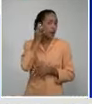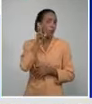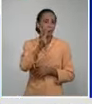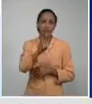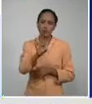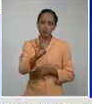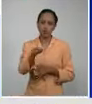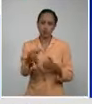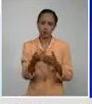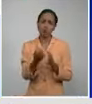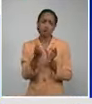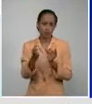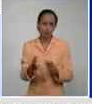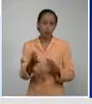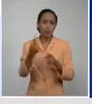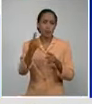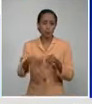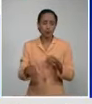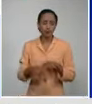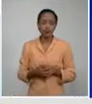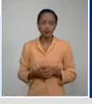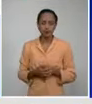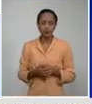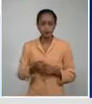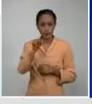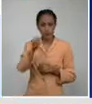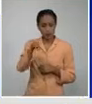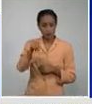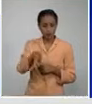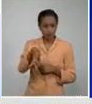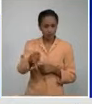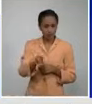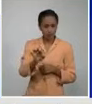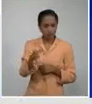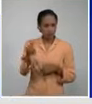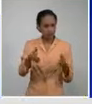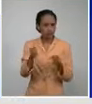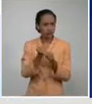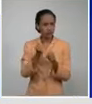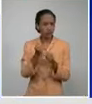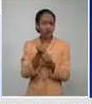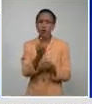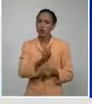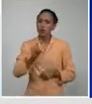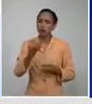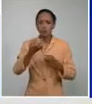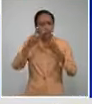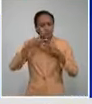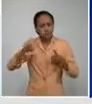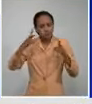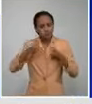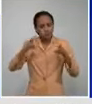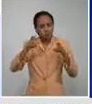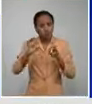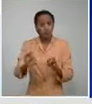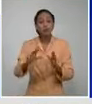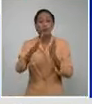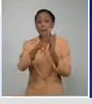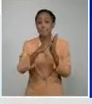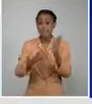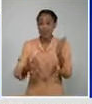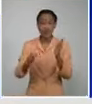pero un compañero de aquí que nos acompaña y nosotros también lo revisamos, y en el mes de